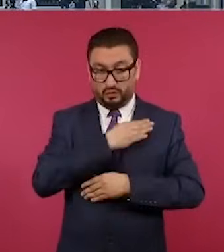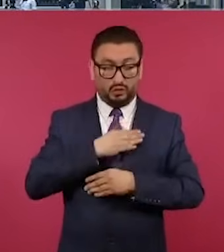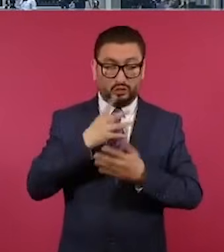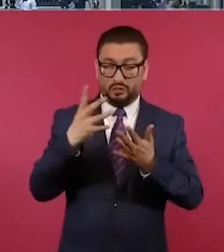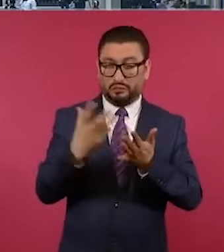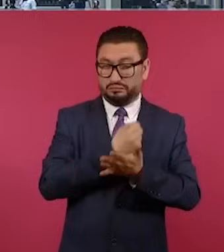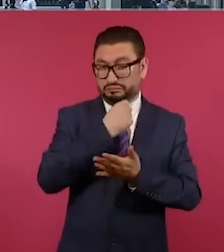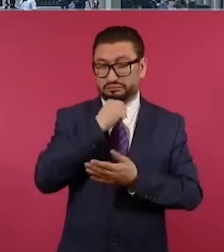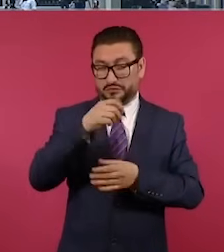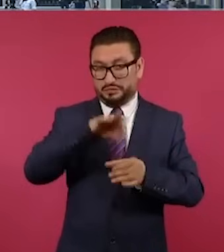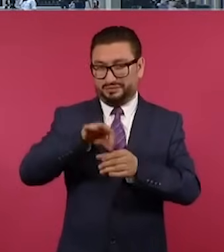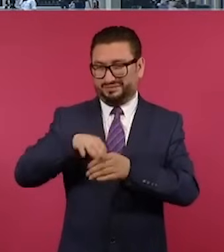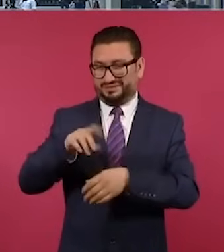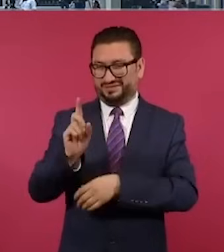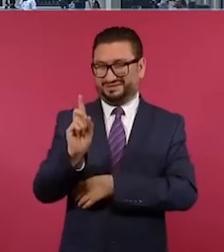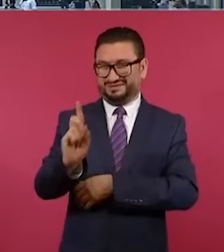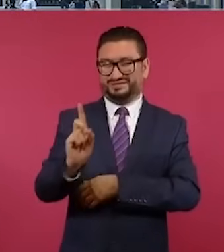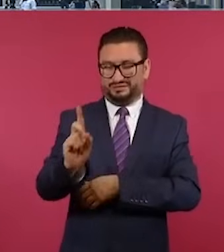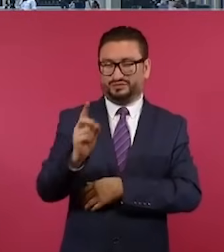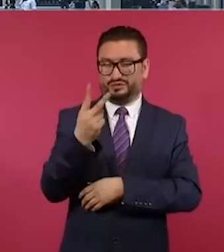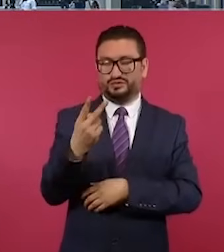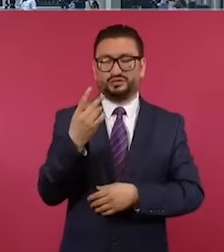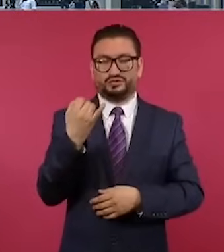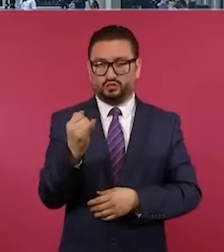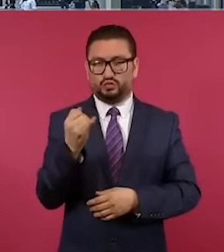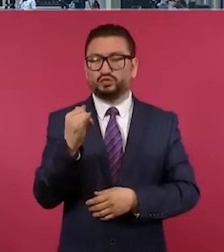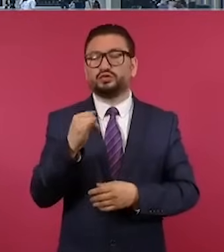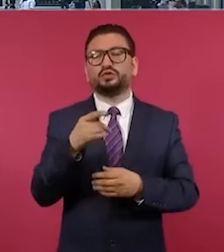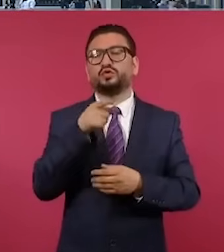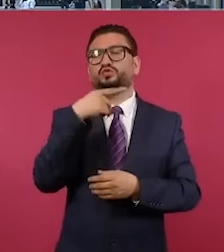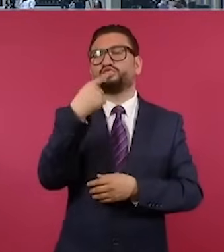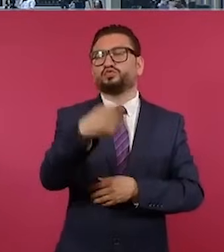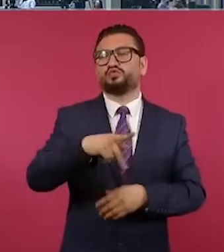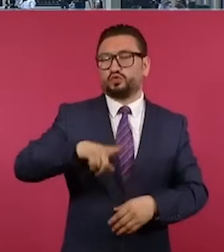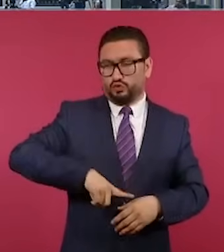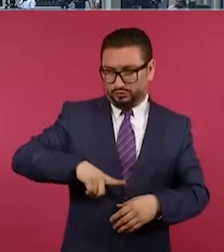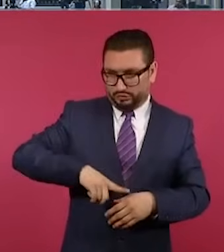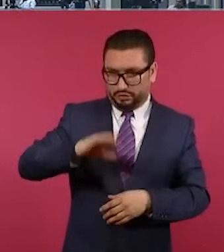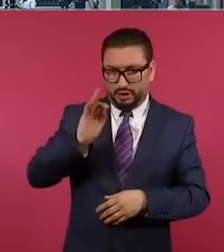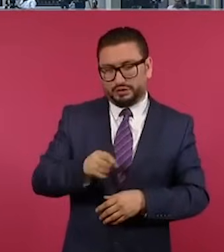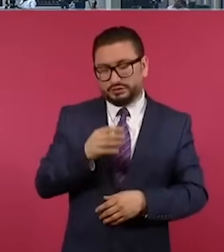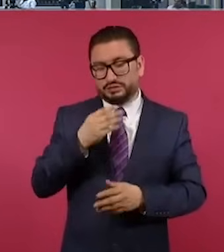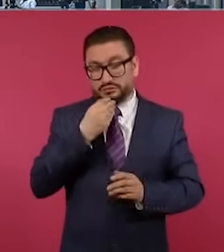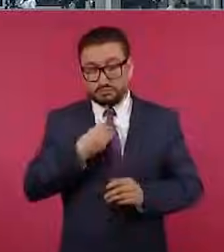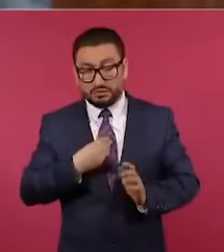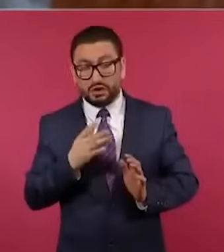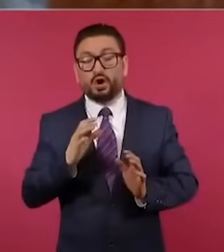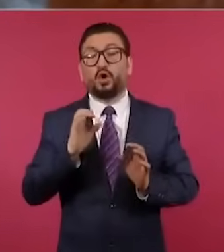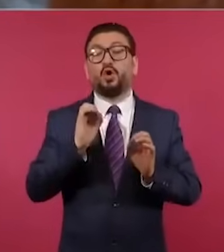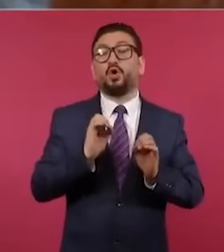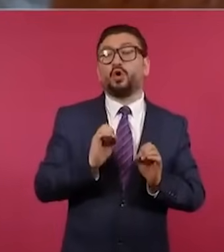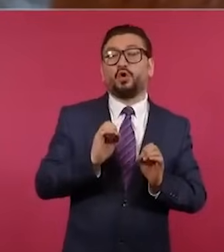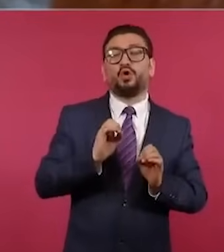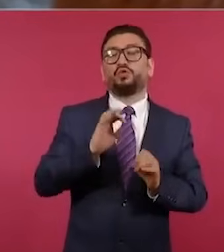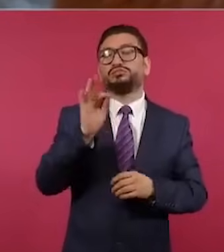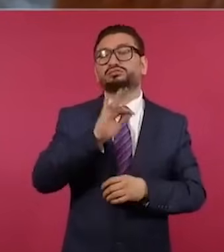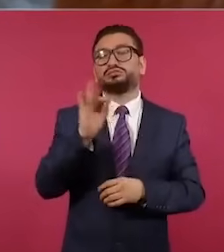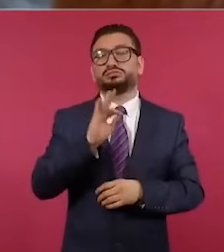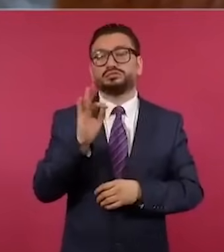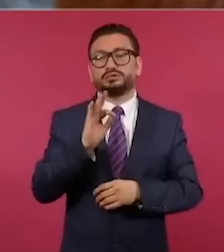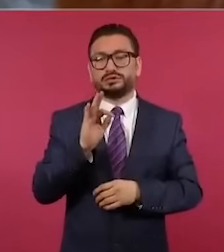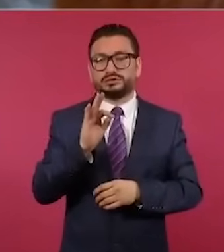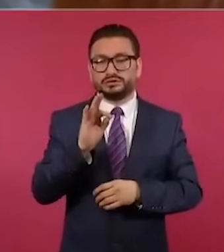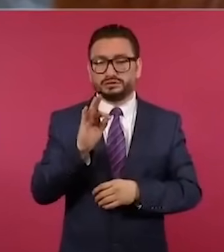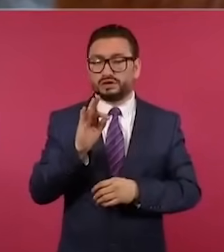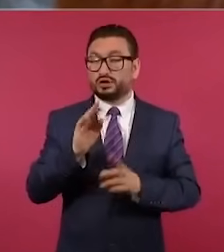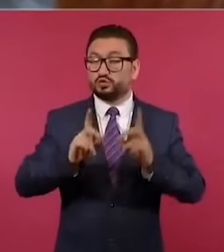los comicios del domingo 2 de junio, ¿desde su gobierno ustedes aceptarían esos resultados o cabría la posibilidad de que